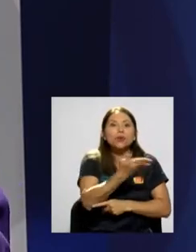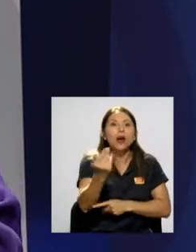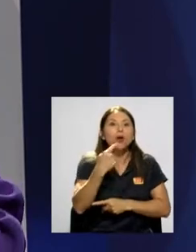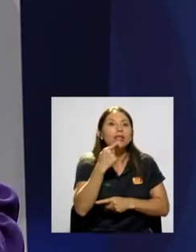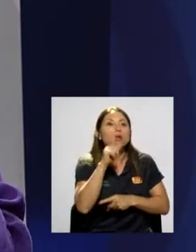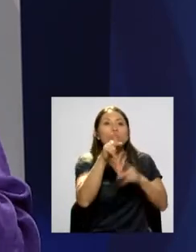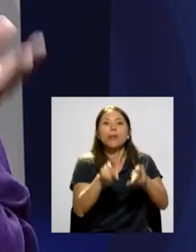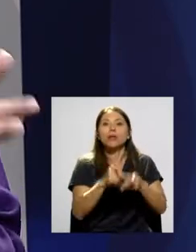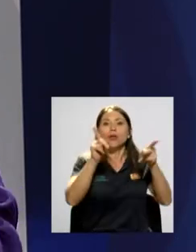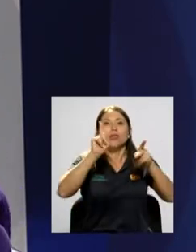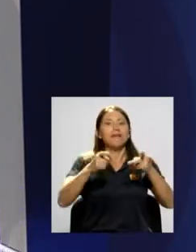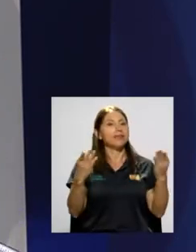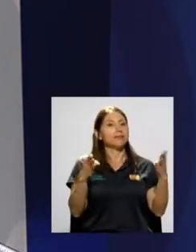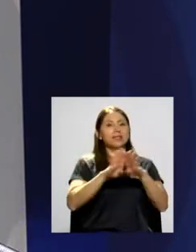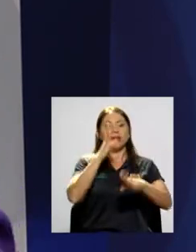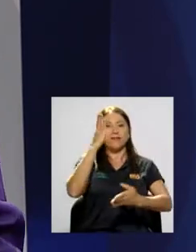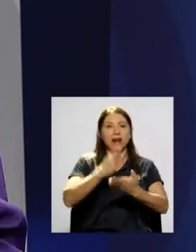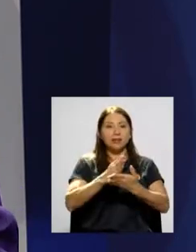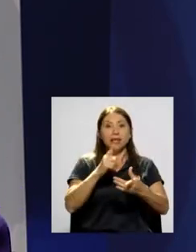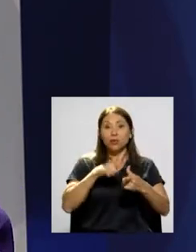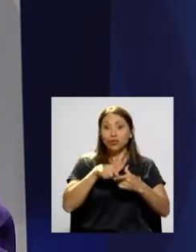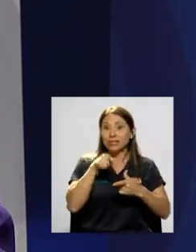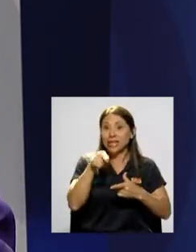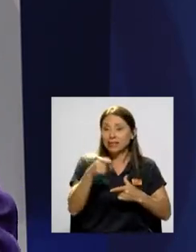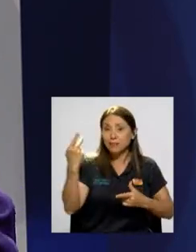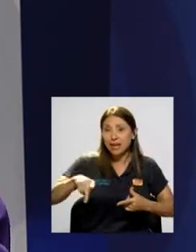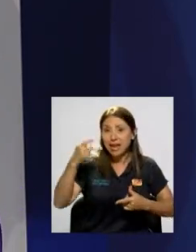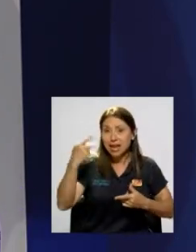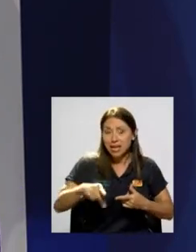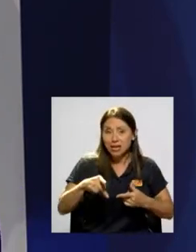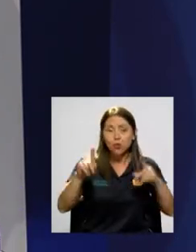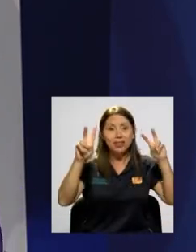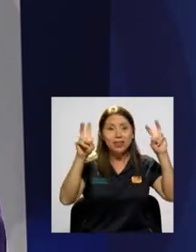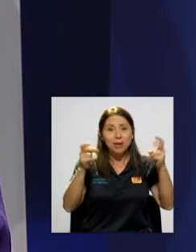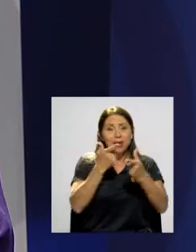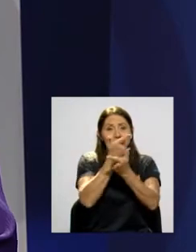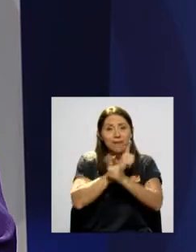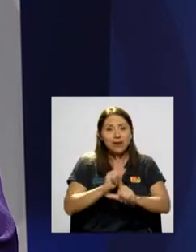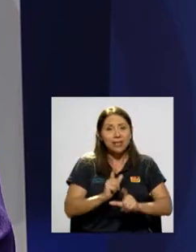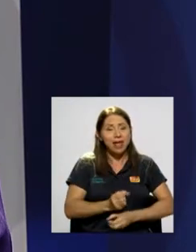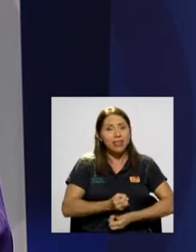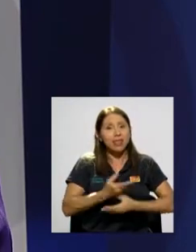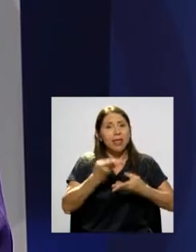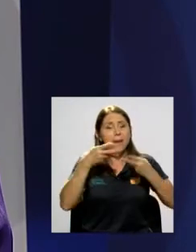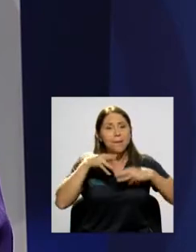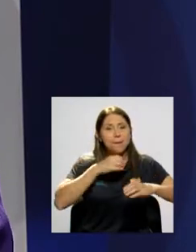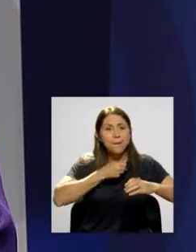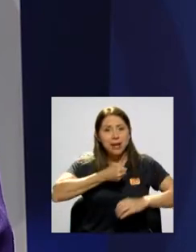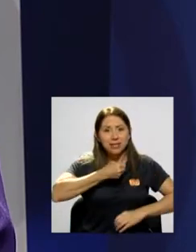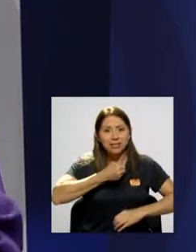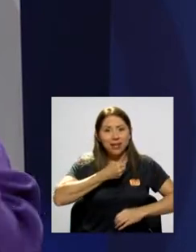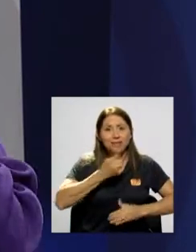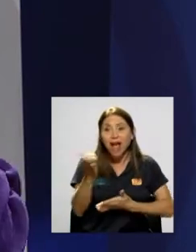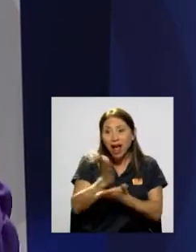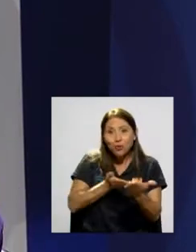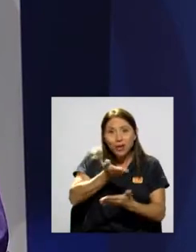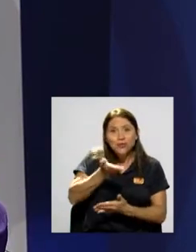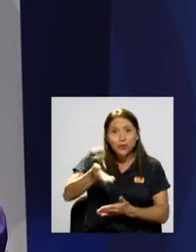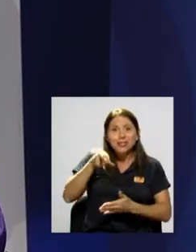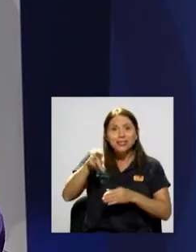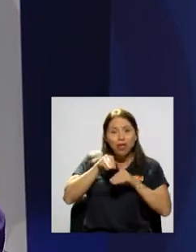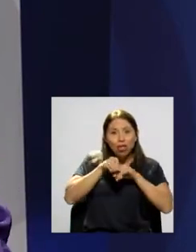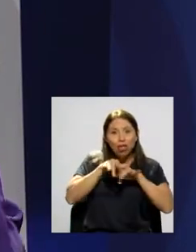sí empezamos a poner en peligro el tema de libertad de prensa. Y entonces algunas de estas declaraciones circularon por ahí. Yo pienso que quienes